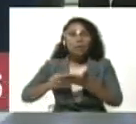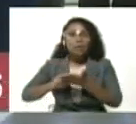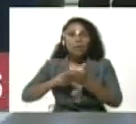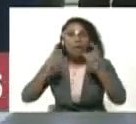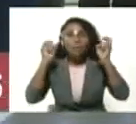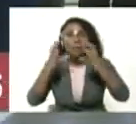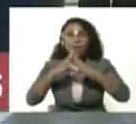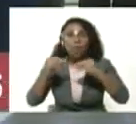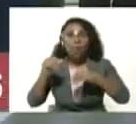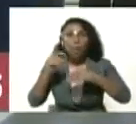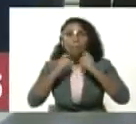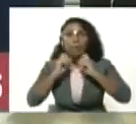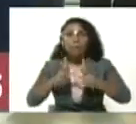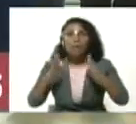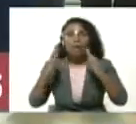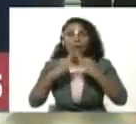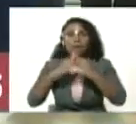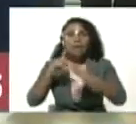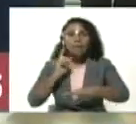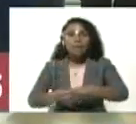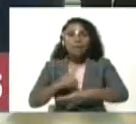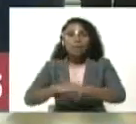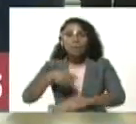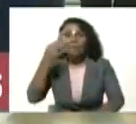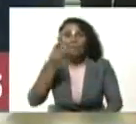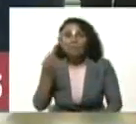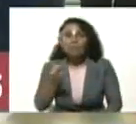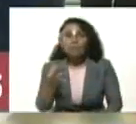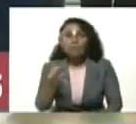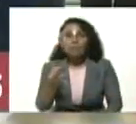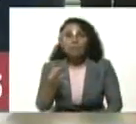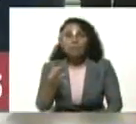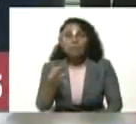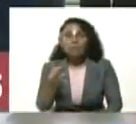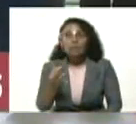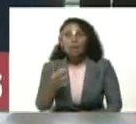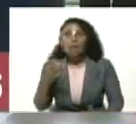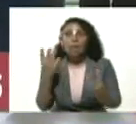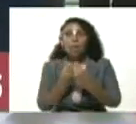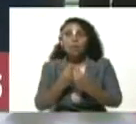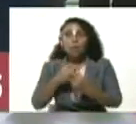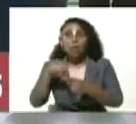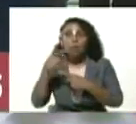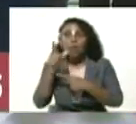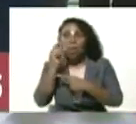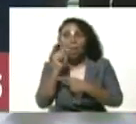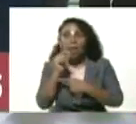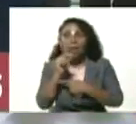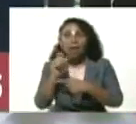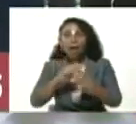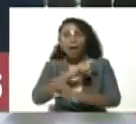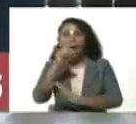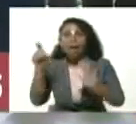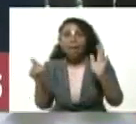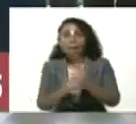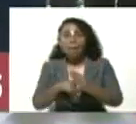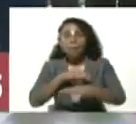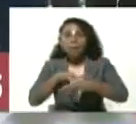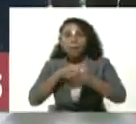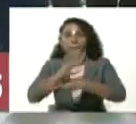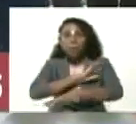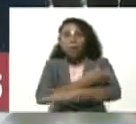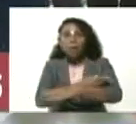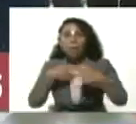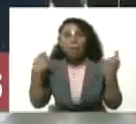de todos los que perdieron vivienda en tiempo real. Con Raúl Paredes, general, ministro del Poder Popular